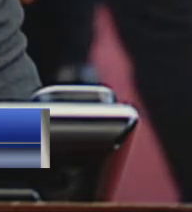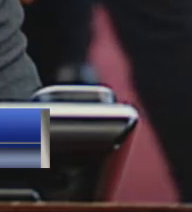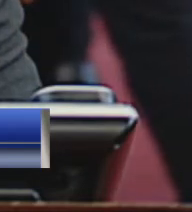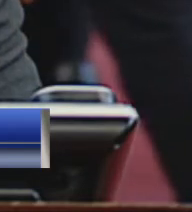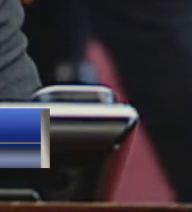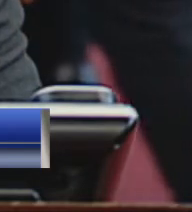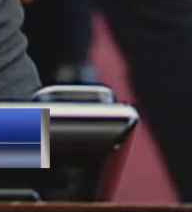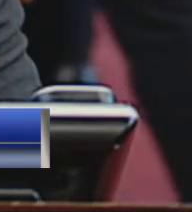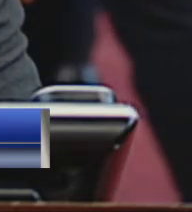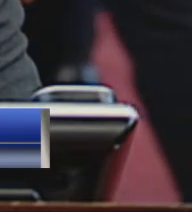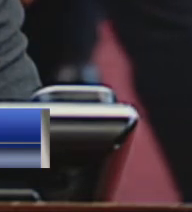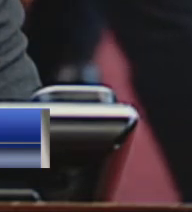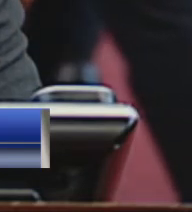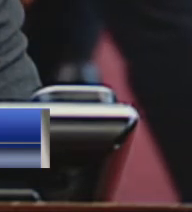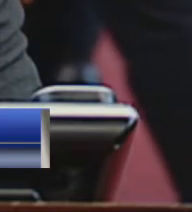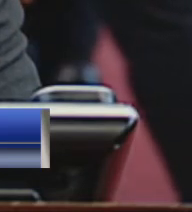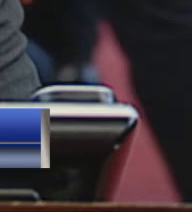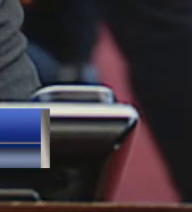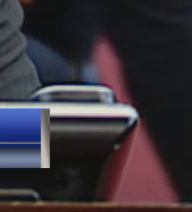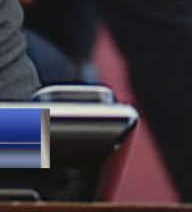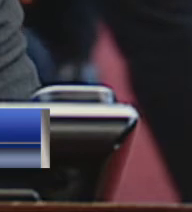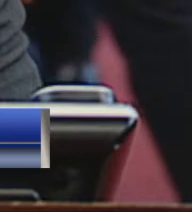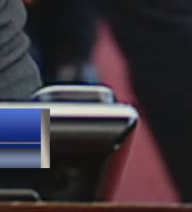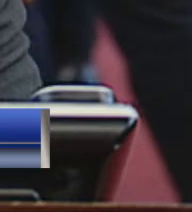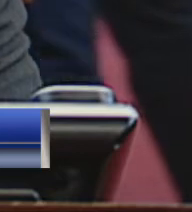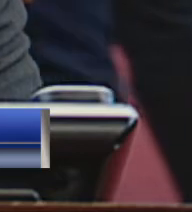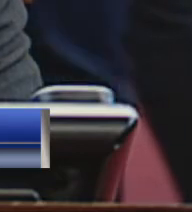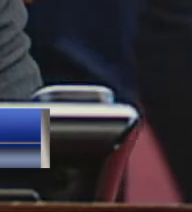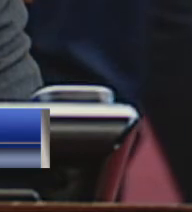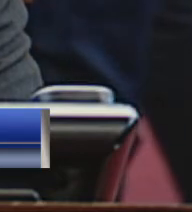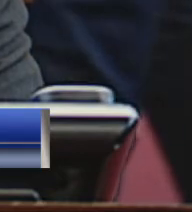Incrementos escalafones salariales,